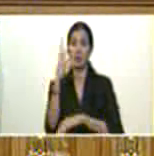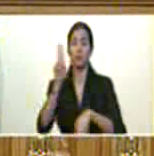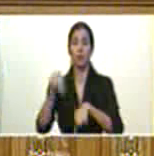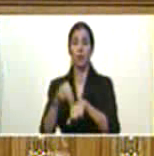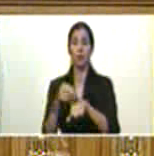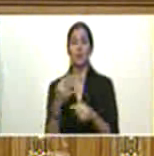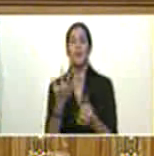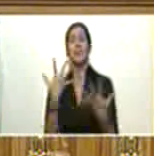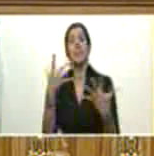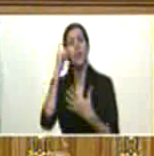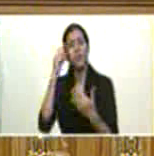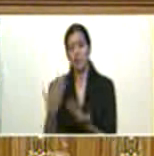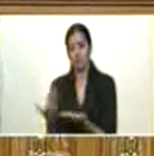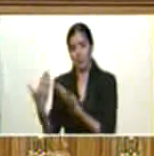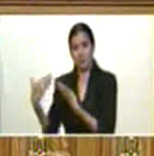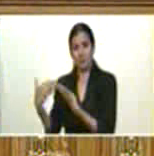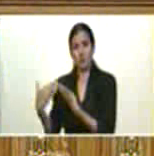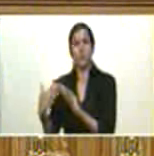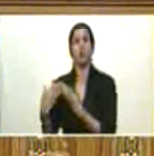días exactamente.